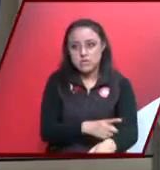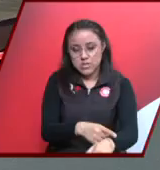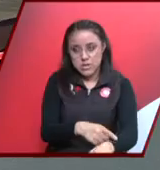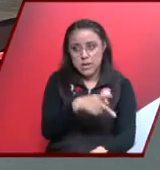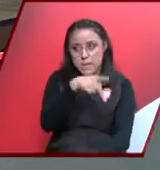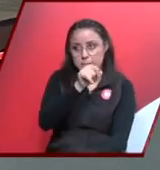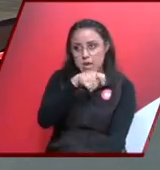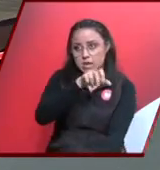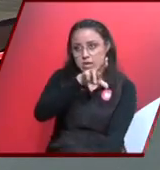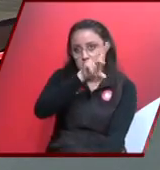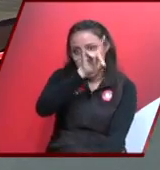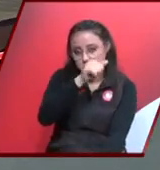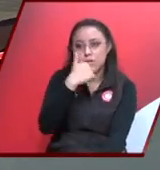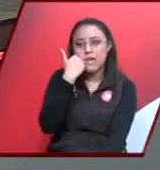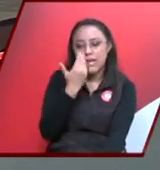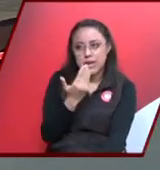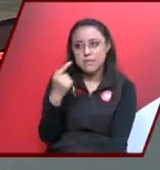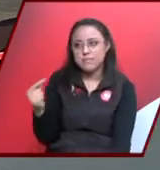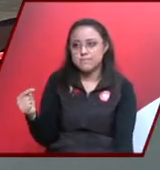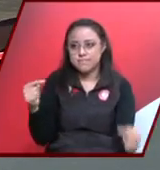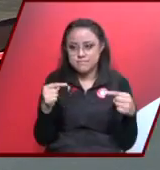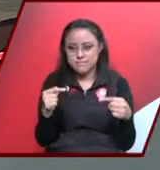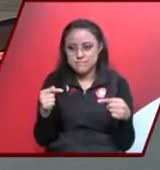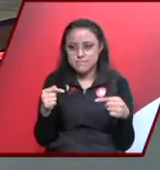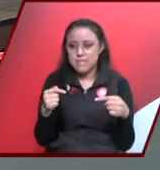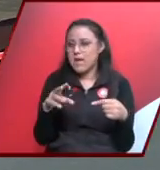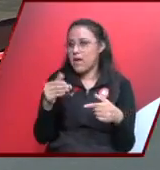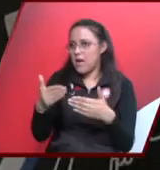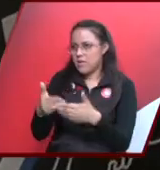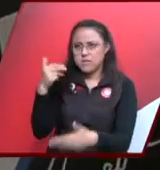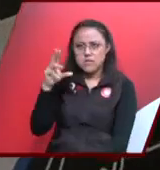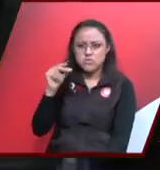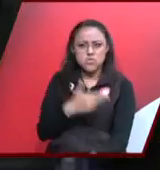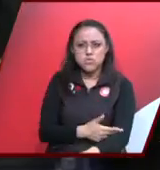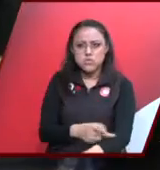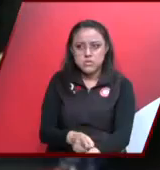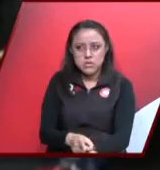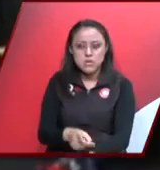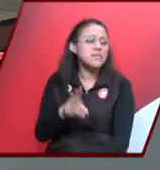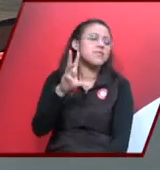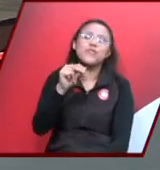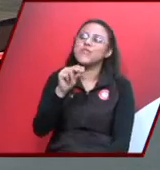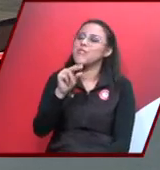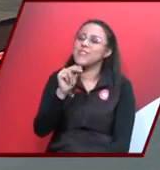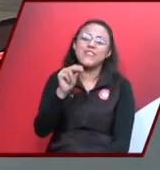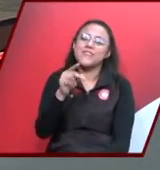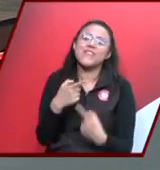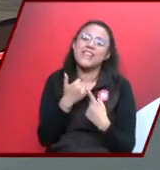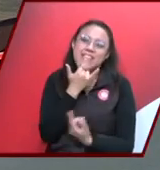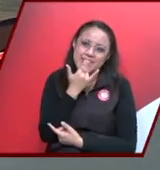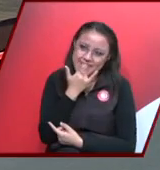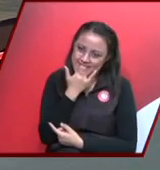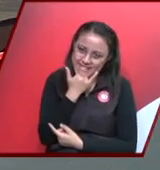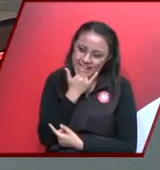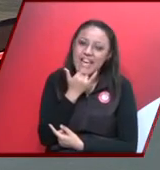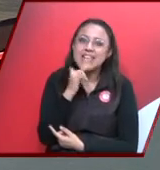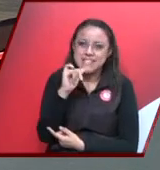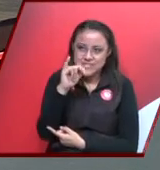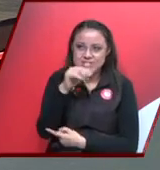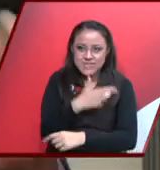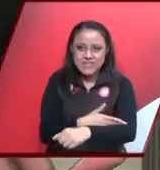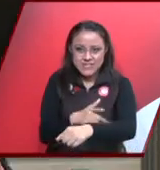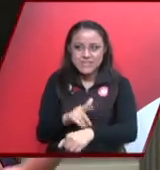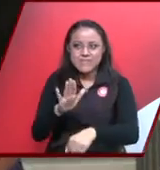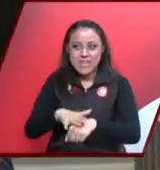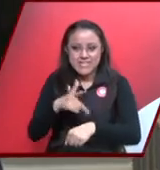encantaría que ganara por knockout. A ver, esa gente que dice voy a ser honesto, ¿significa que antes no lo eras? No, espérame. Lo que te quiero decir es que ahora soy